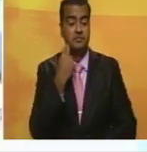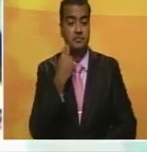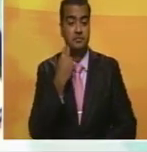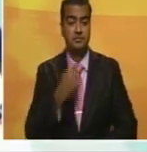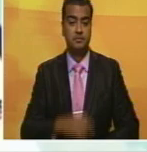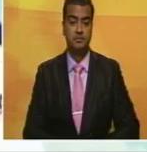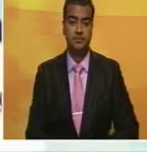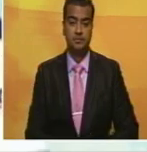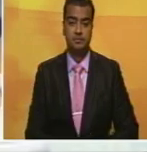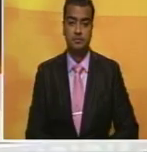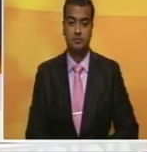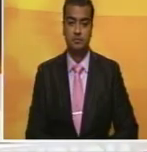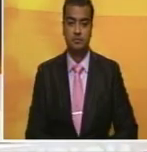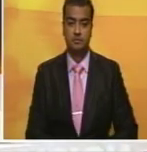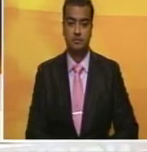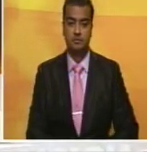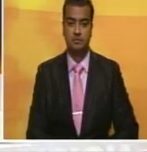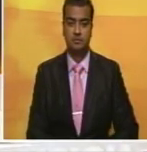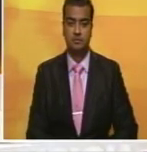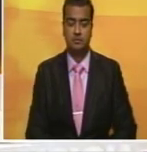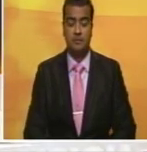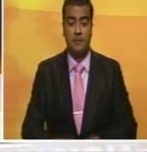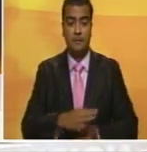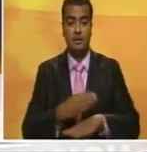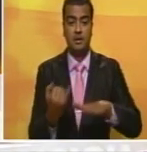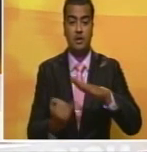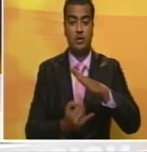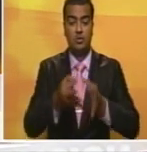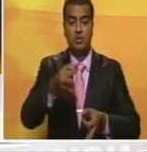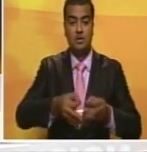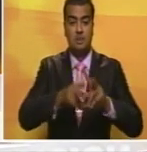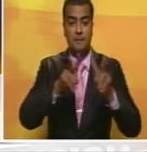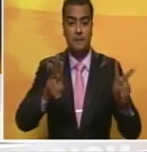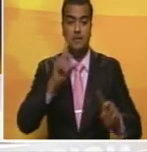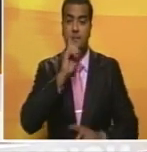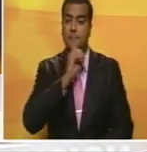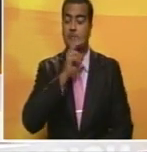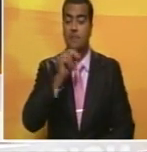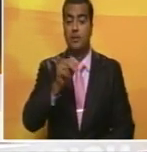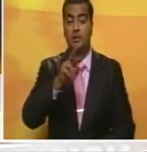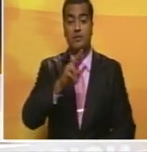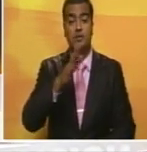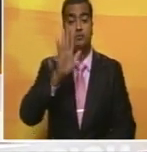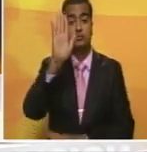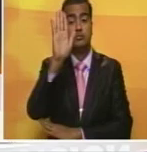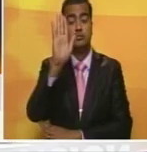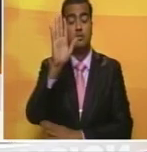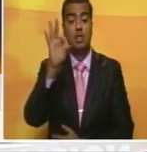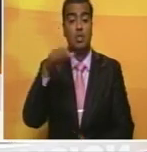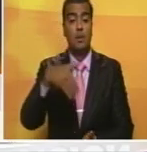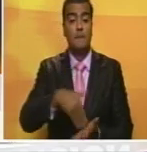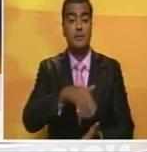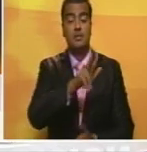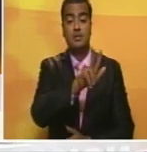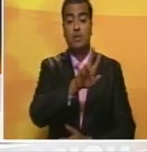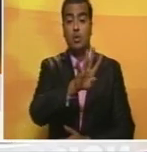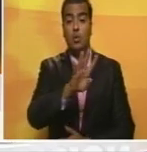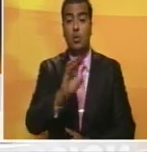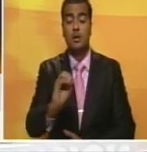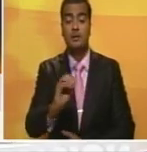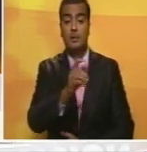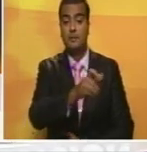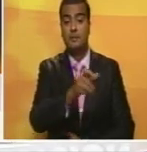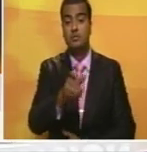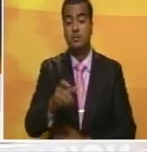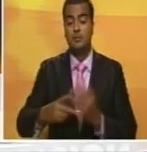Panteón Nacional. El ministro de Interior, Justicia y Paz, Néstor Reverol, juramentó a más de 9.340